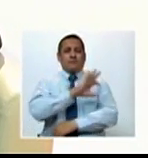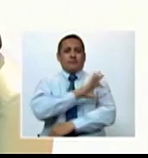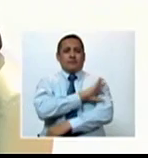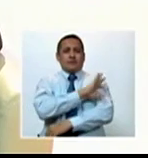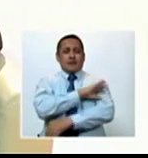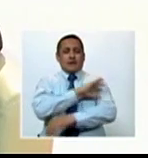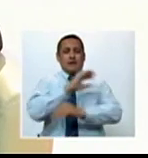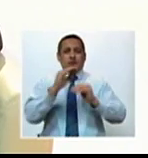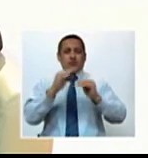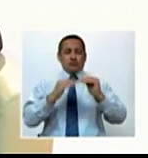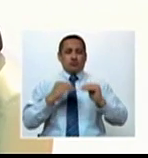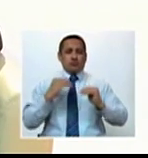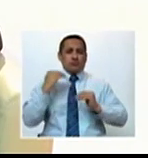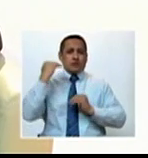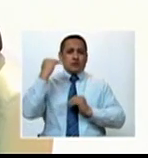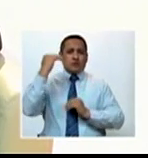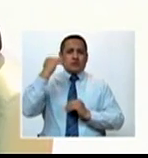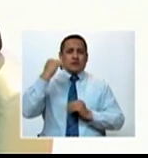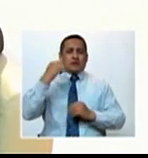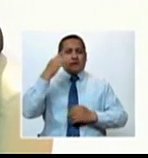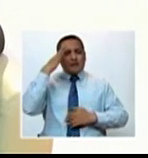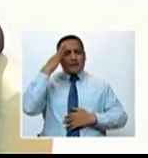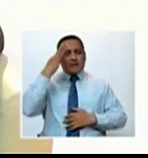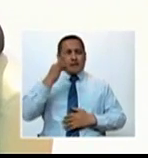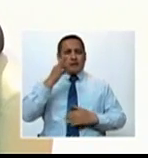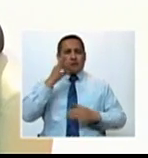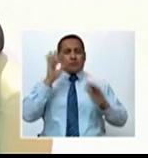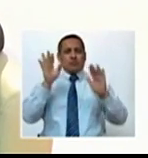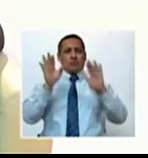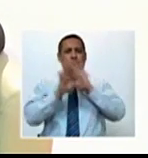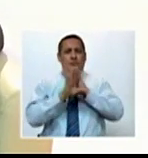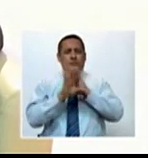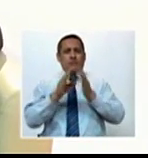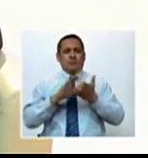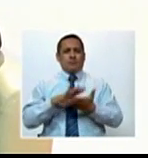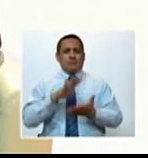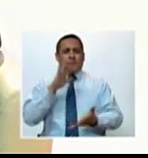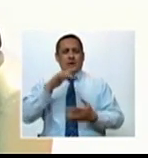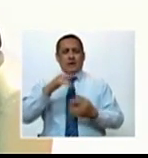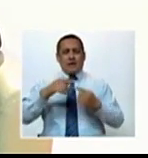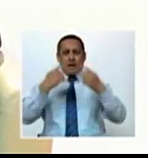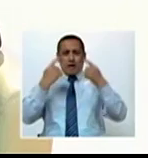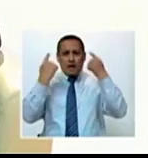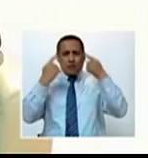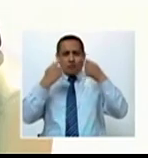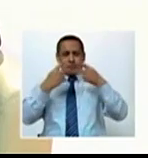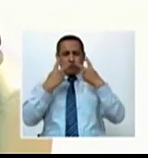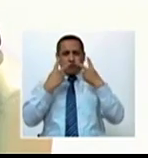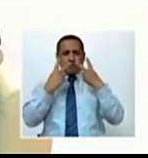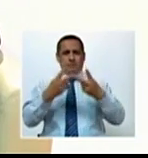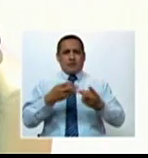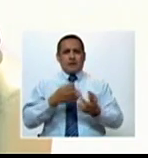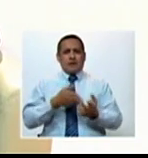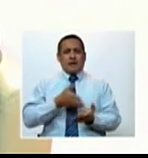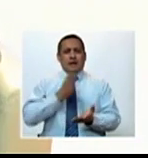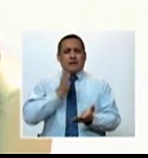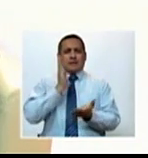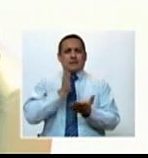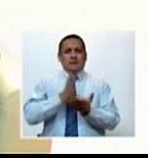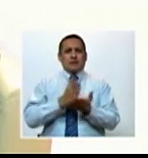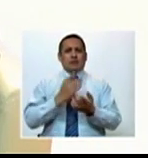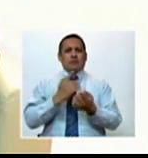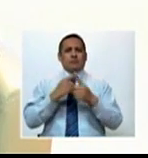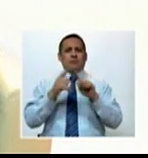había considerado que no estaba de acuerdo con la pena impuesta, pero el fiscal